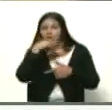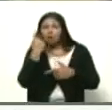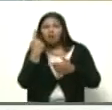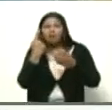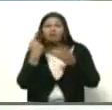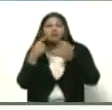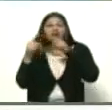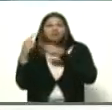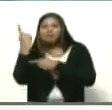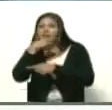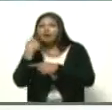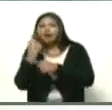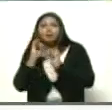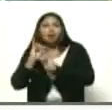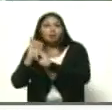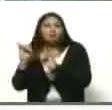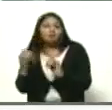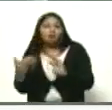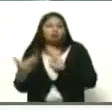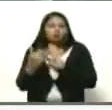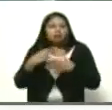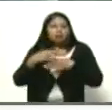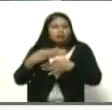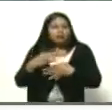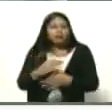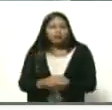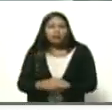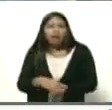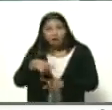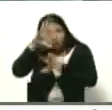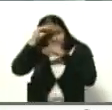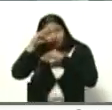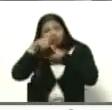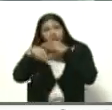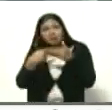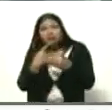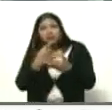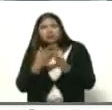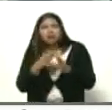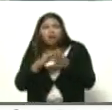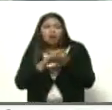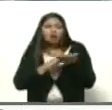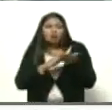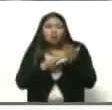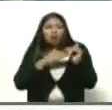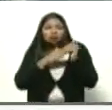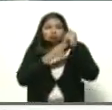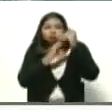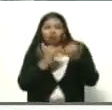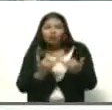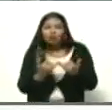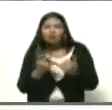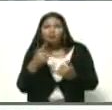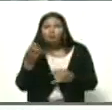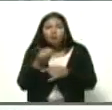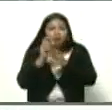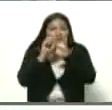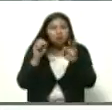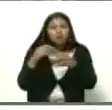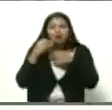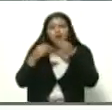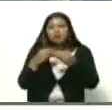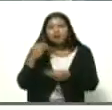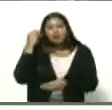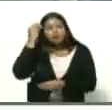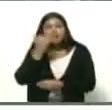pero es un carmonismo. Que en lugar de arrepentirse y de, corregir el rumbo, lo que hacen es tratar de corregir lo que ellos creen que son